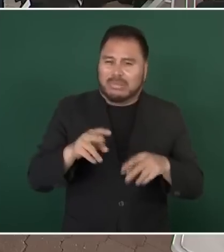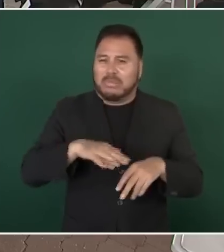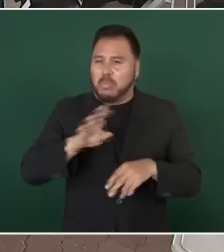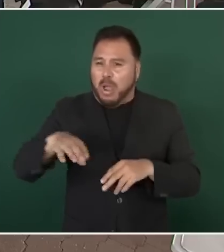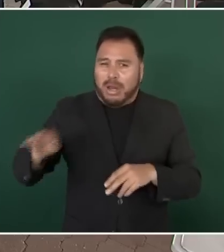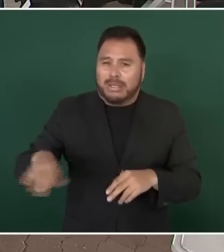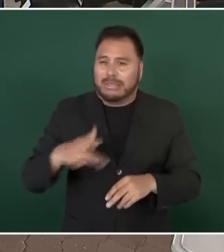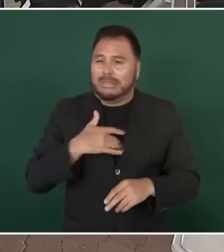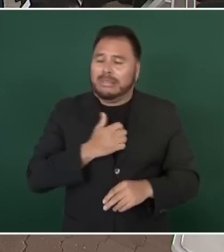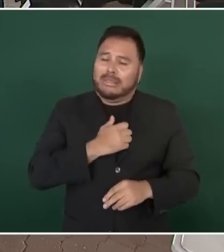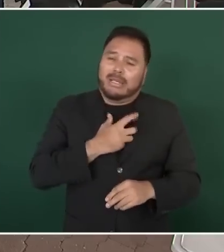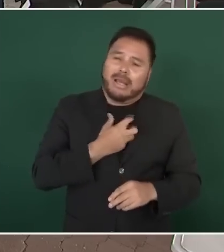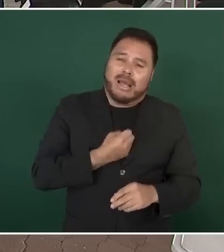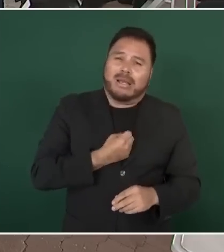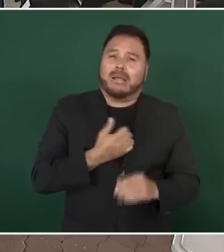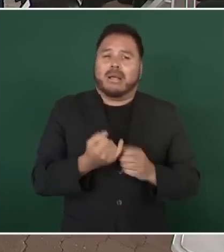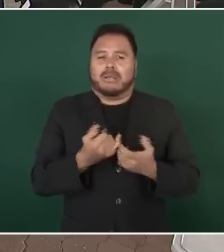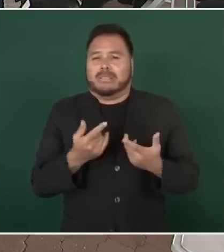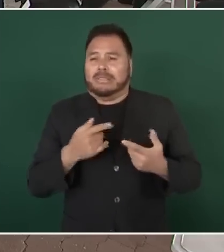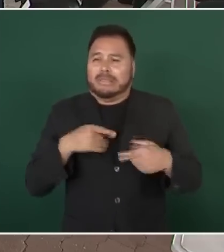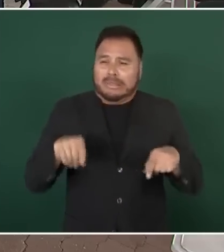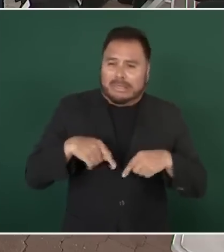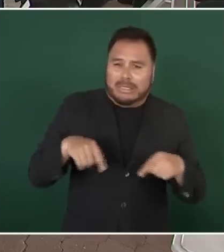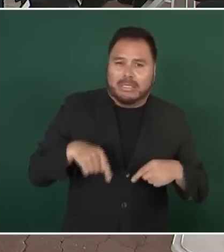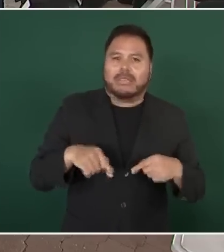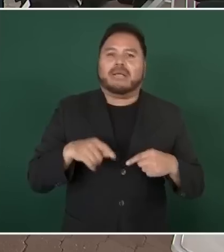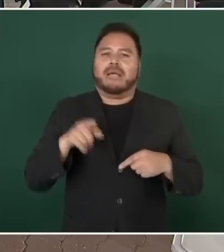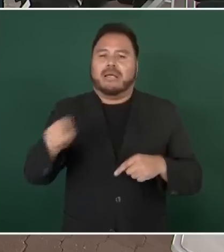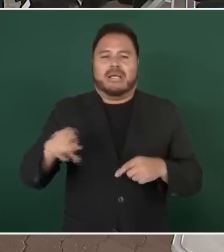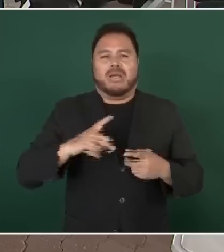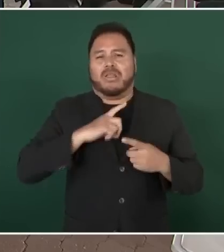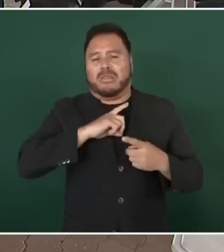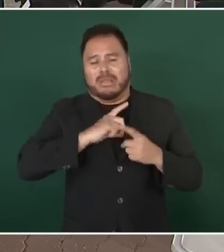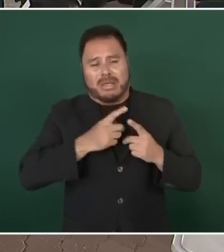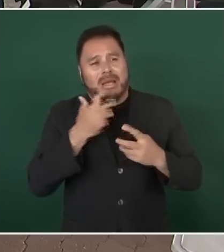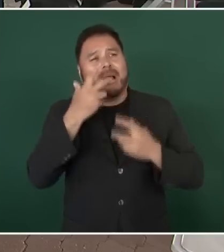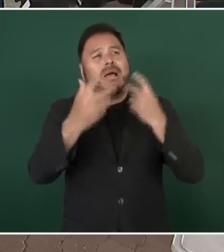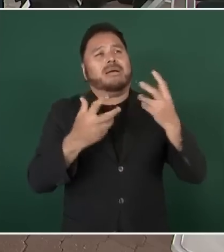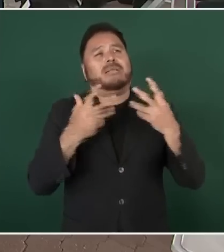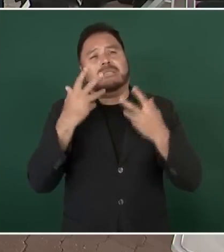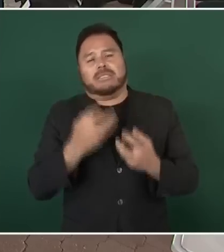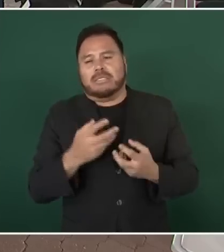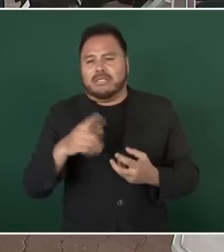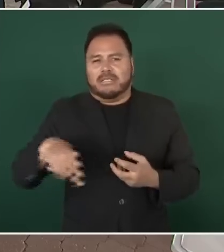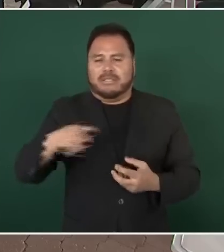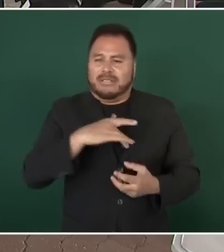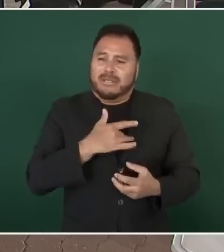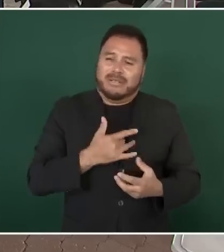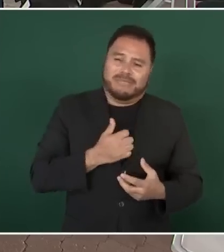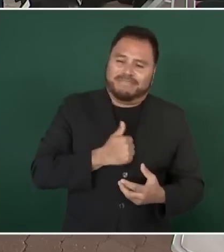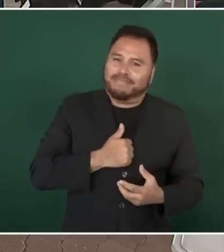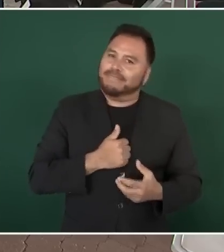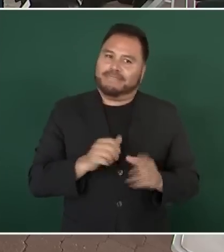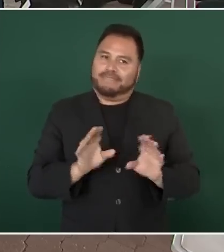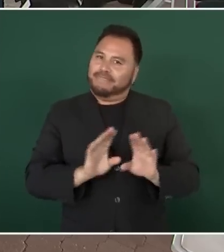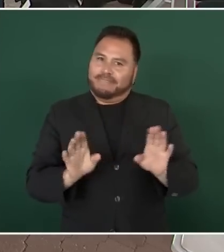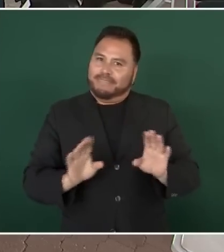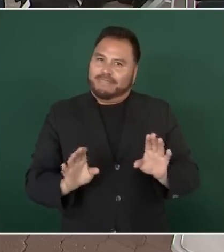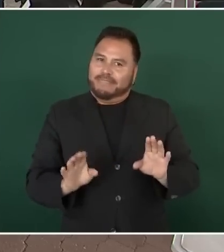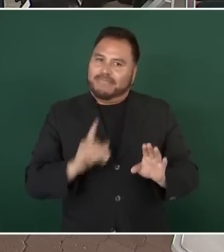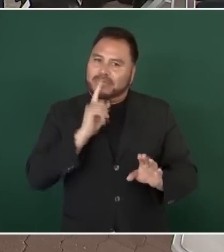conmovido por los gemidos de dolor de nuestra patria,